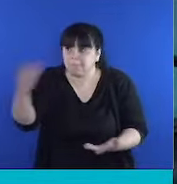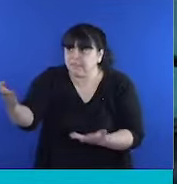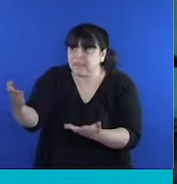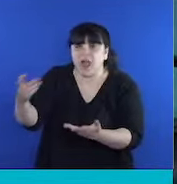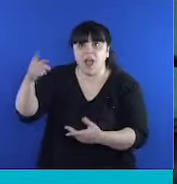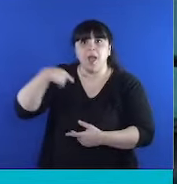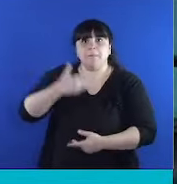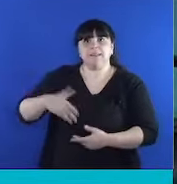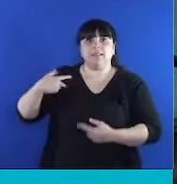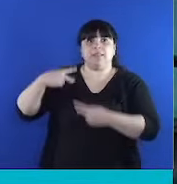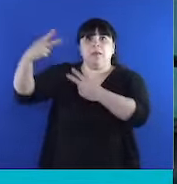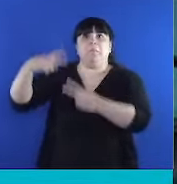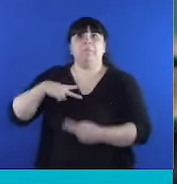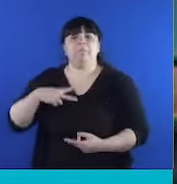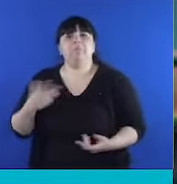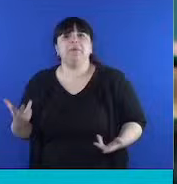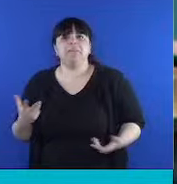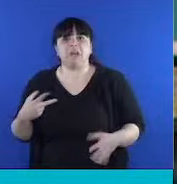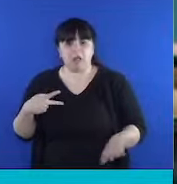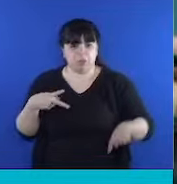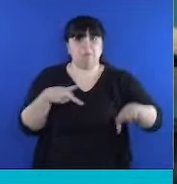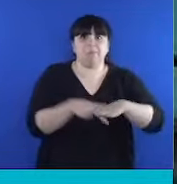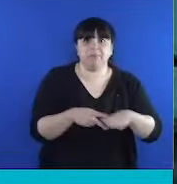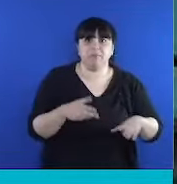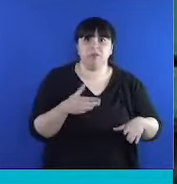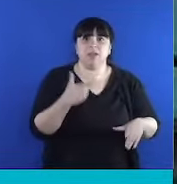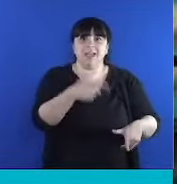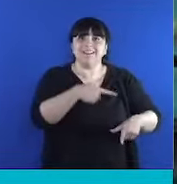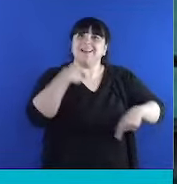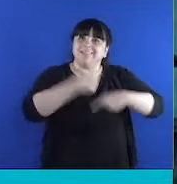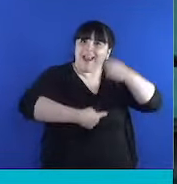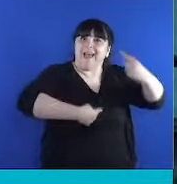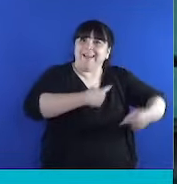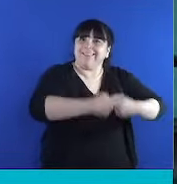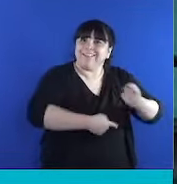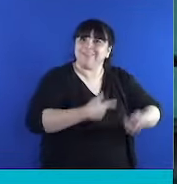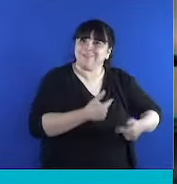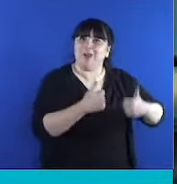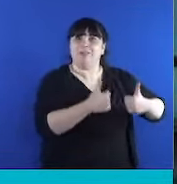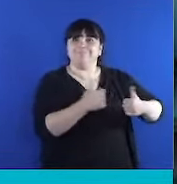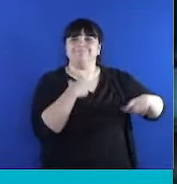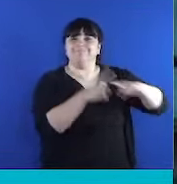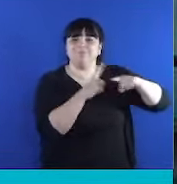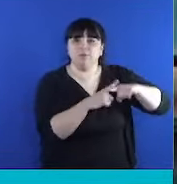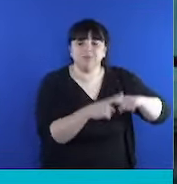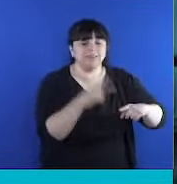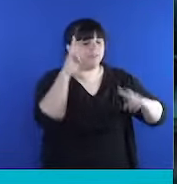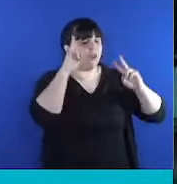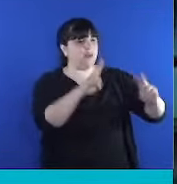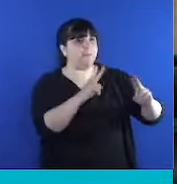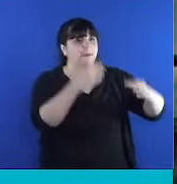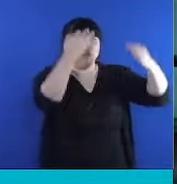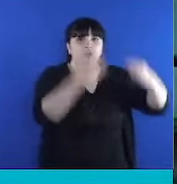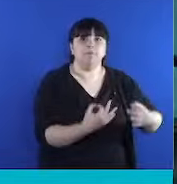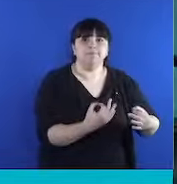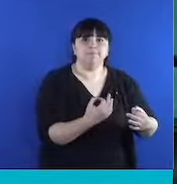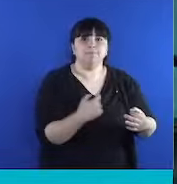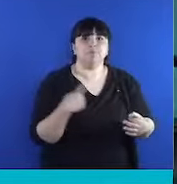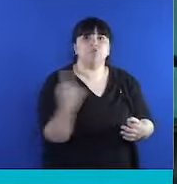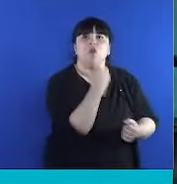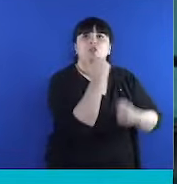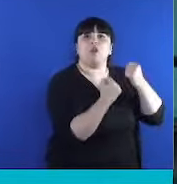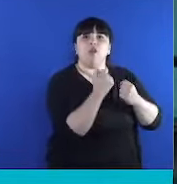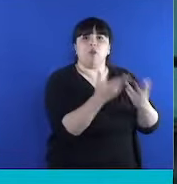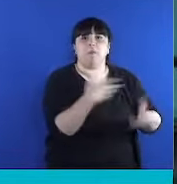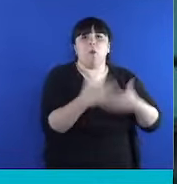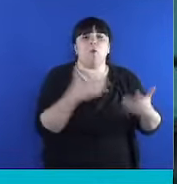viajes privados y que se interrumpa una tradición sana, respetable, digna y con sentido económico como son